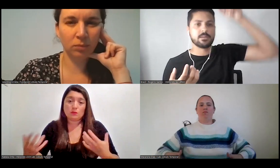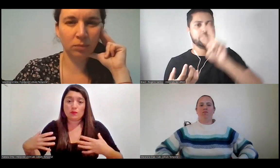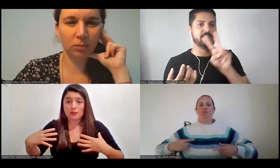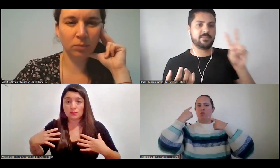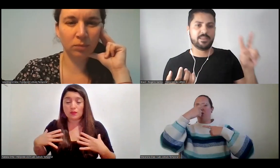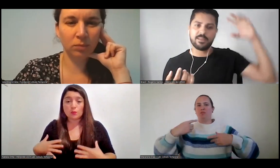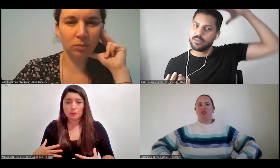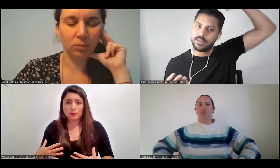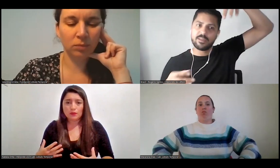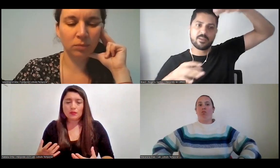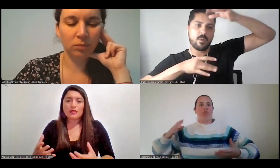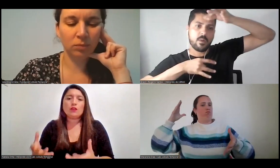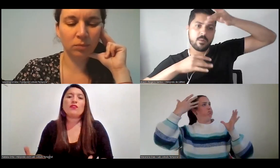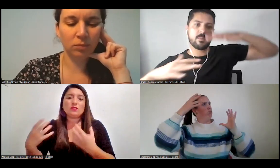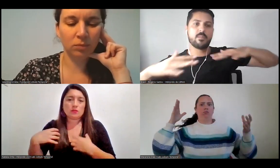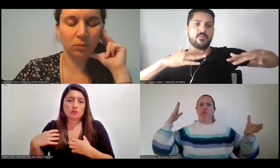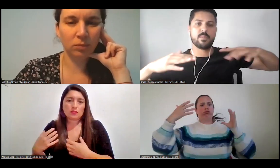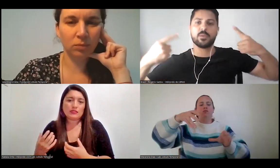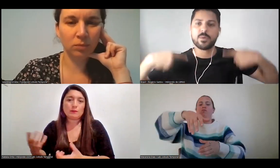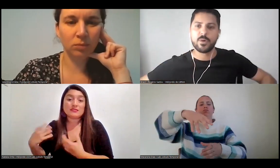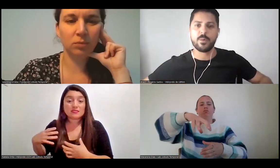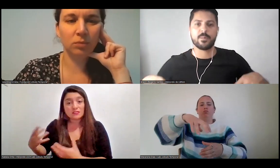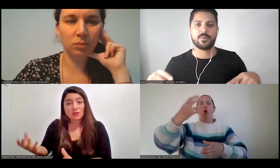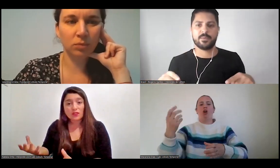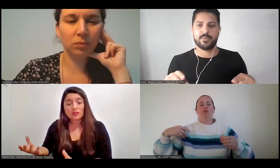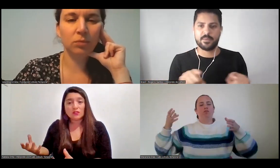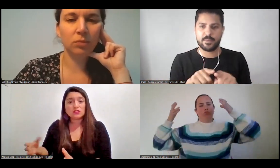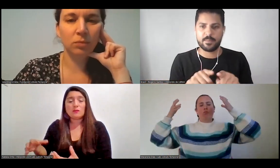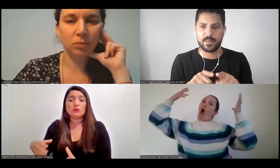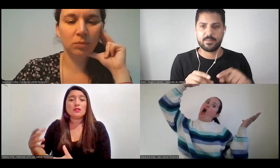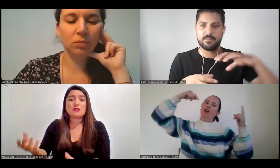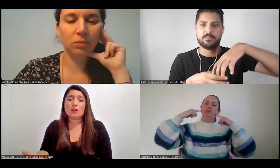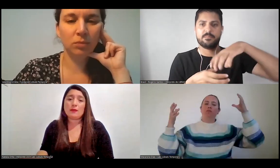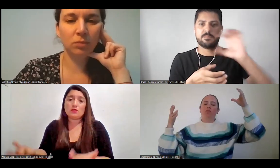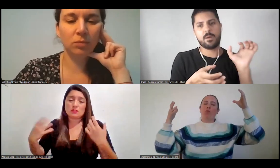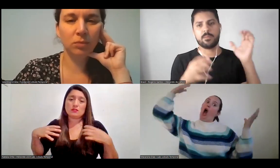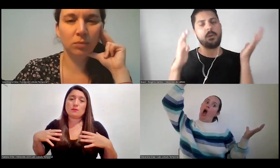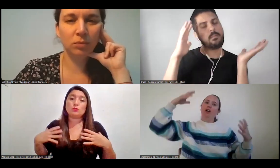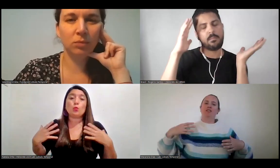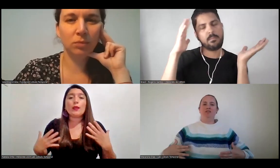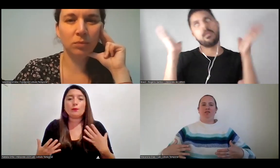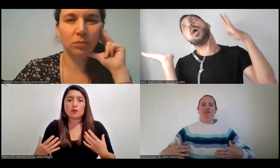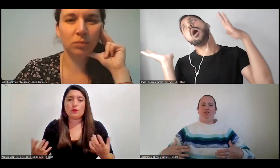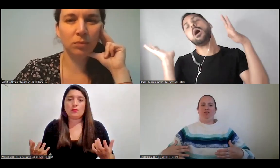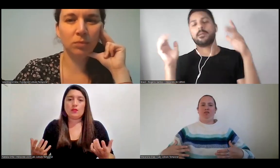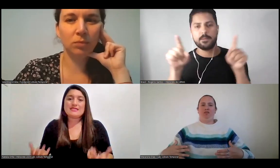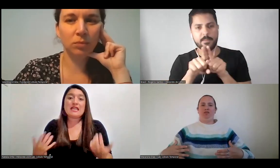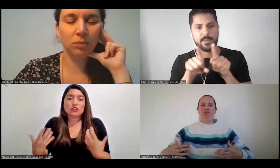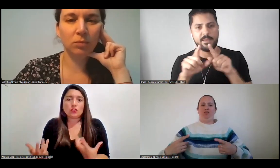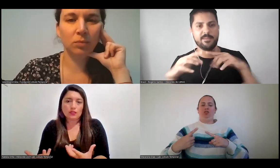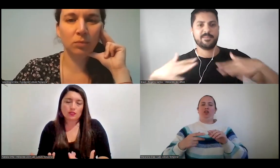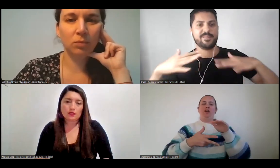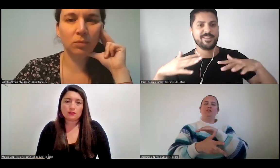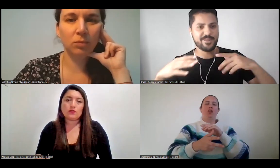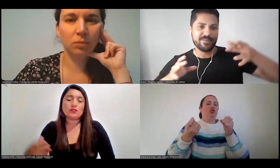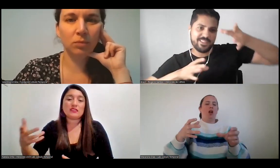de movimientos del cuerpo el objeto, como representas el objeto, no solamente utilizando las manos, sino también tu cuerpo como